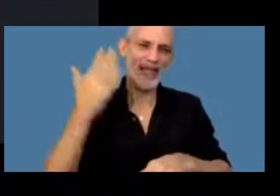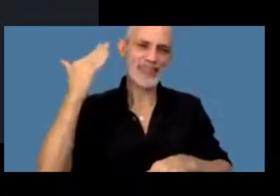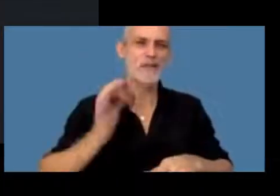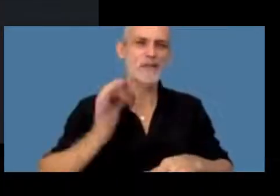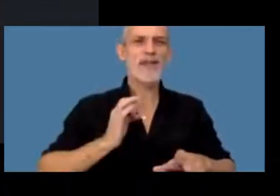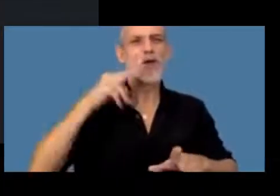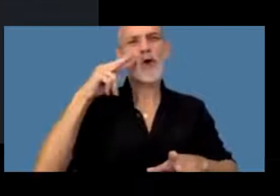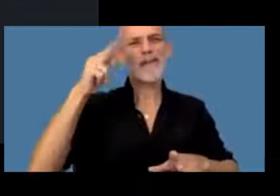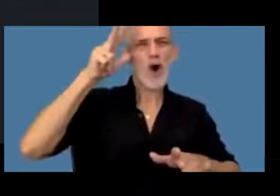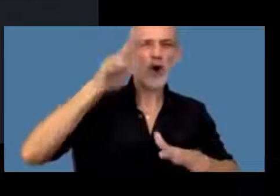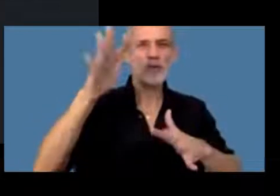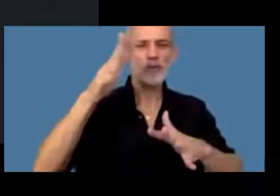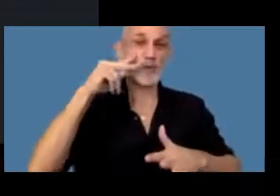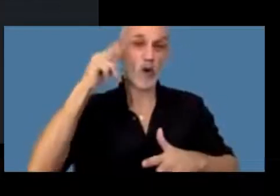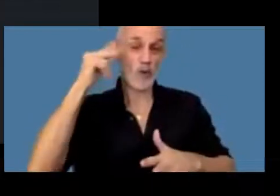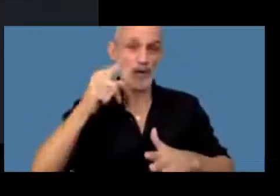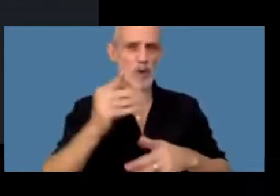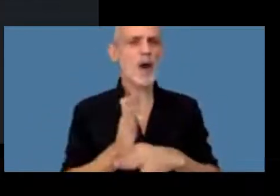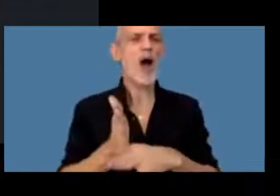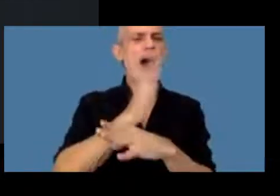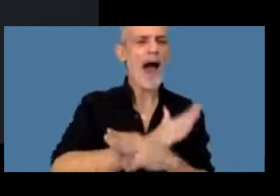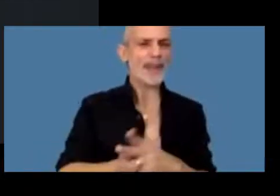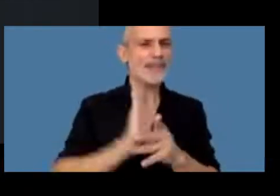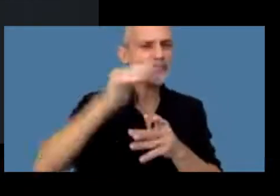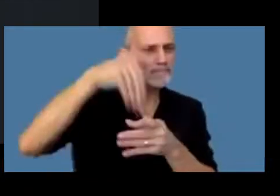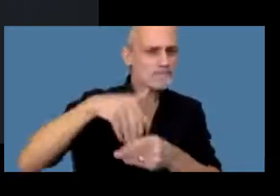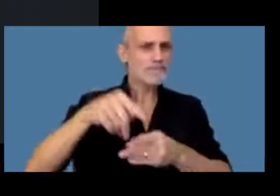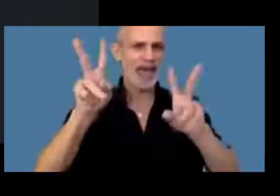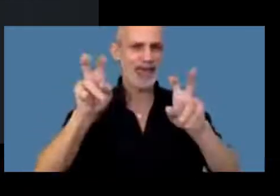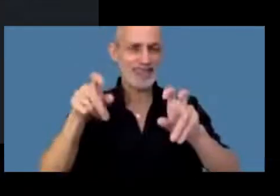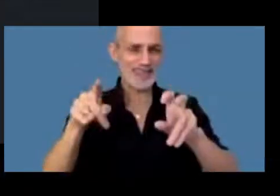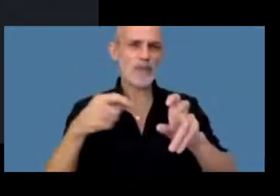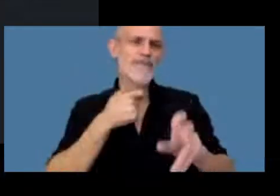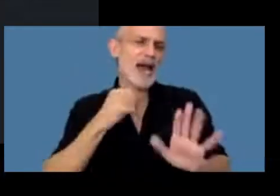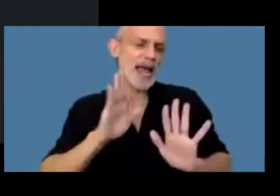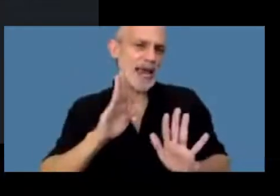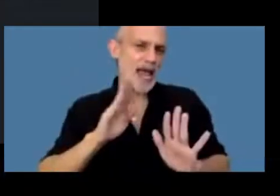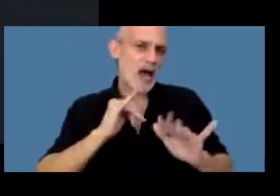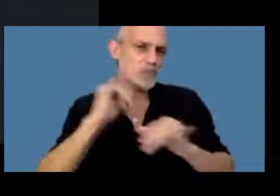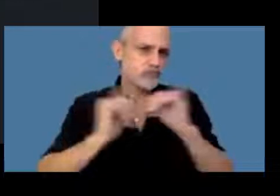2009, pero previo a introducirnos en este tema, querría compartir con ustedes